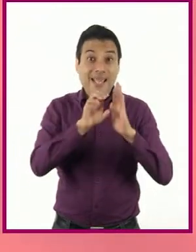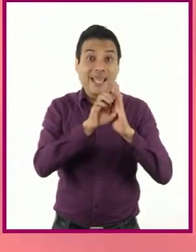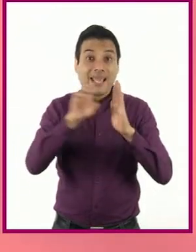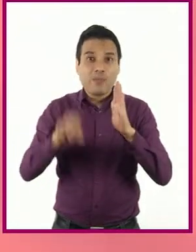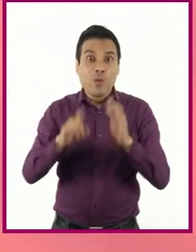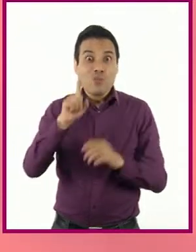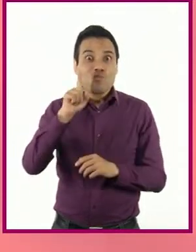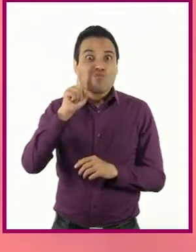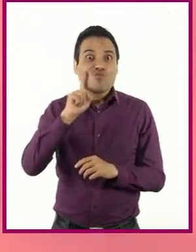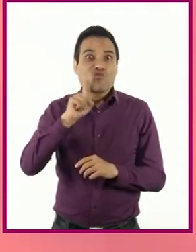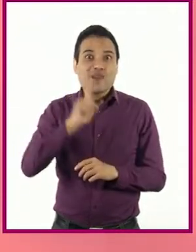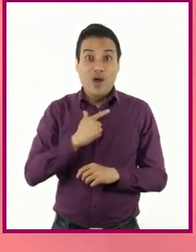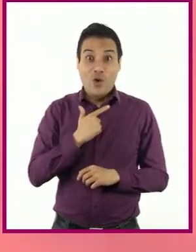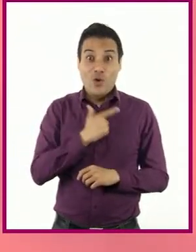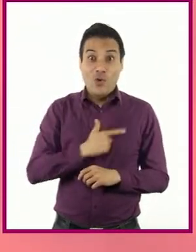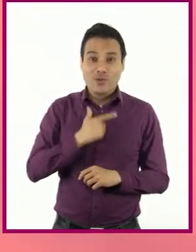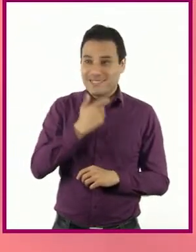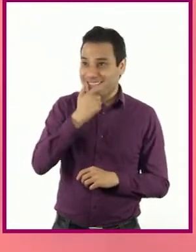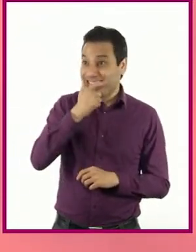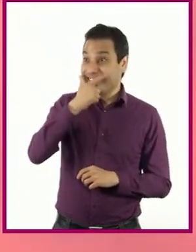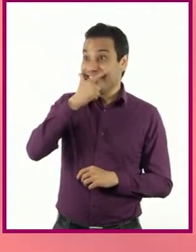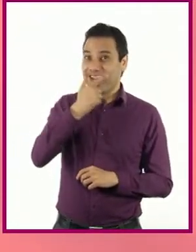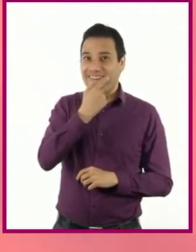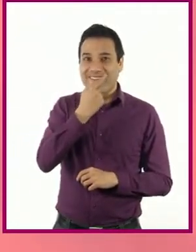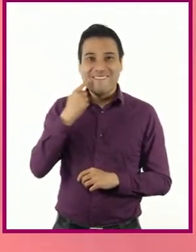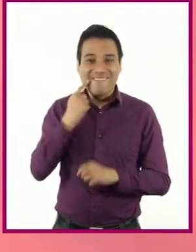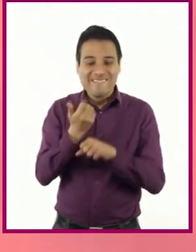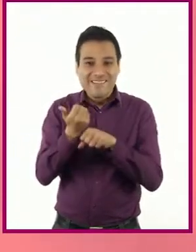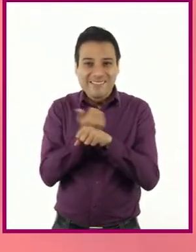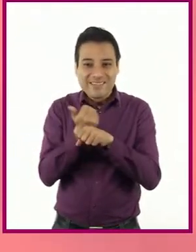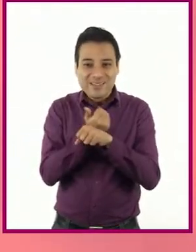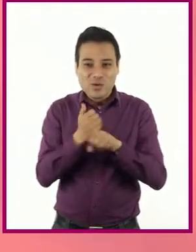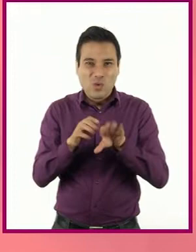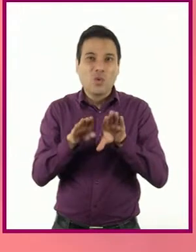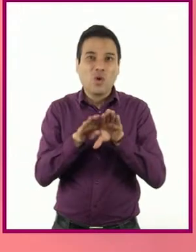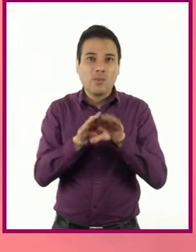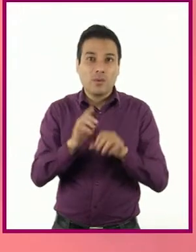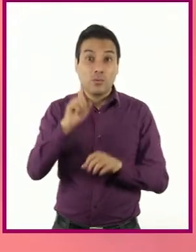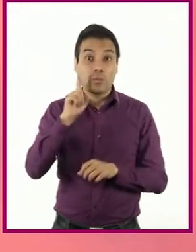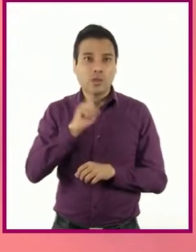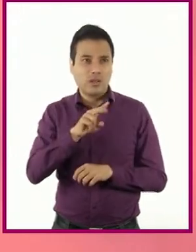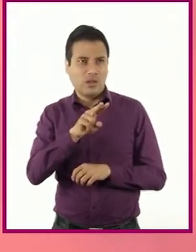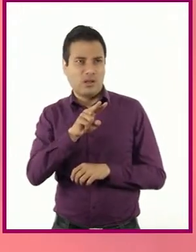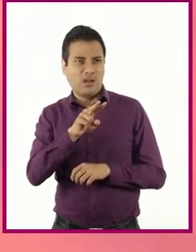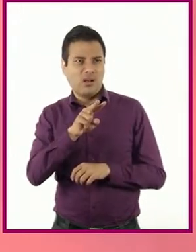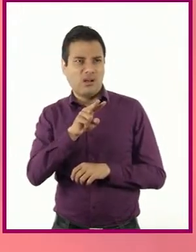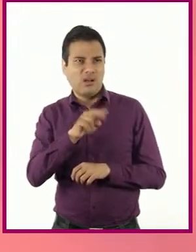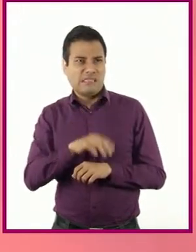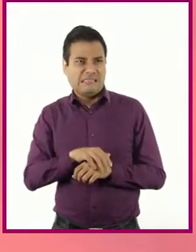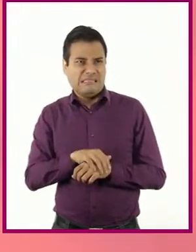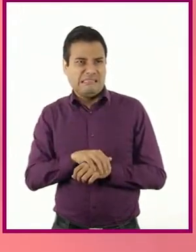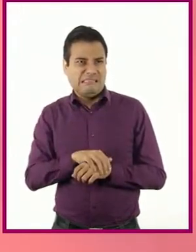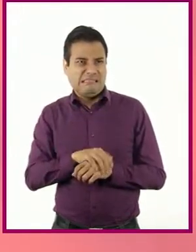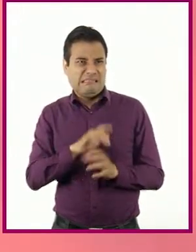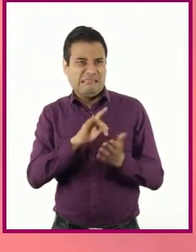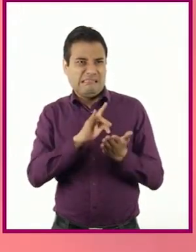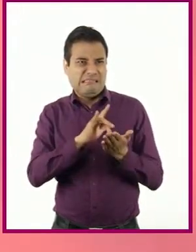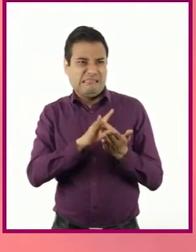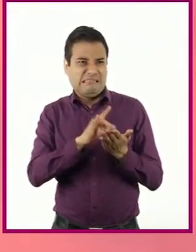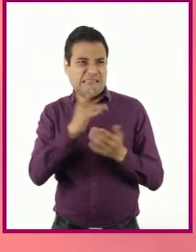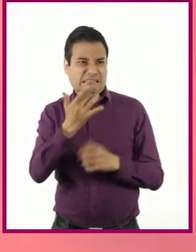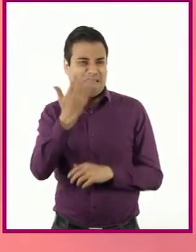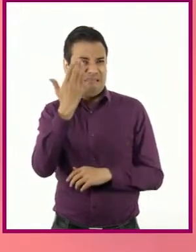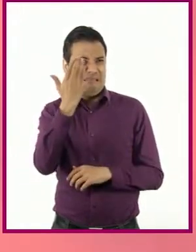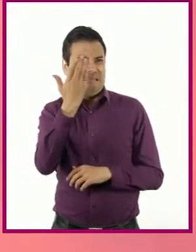niña que me gusta con dientes amarillos y sucios? No, estoy seguro que la chica me diría, gracias por participar. Y